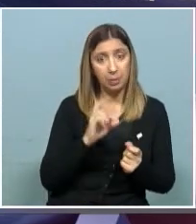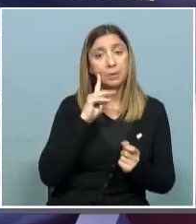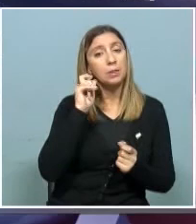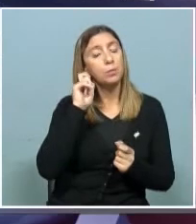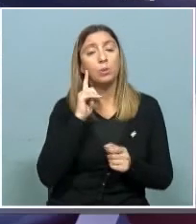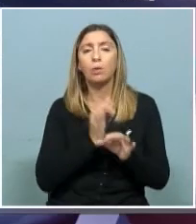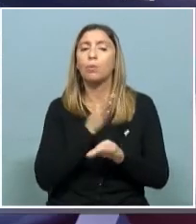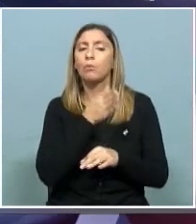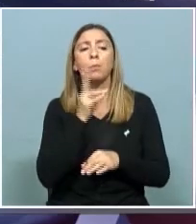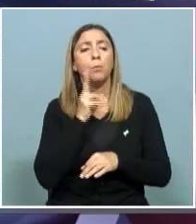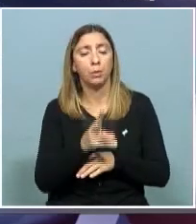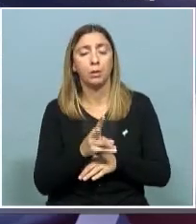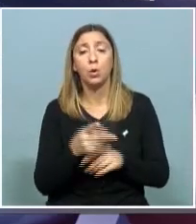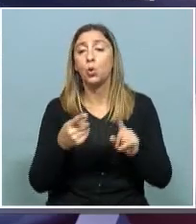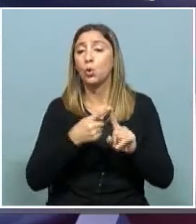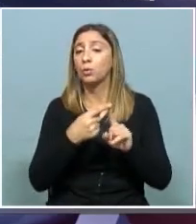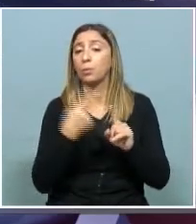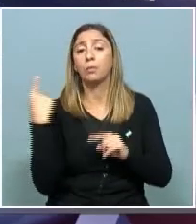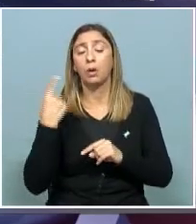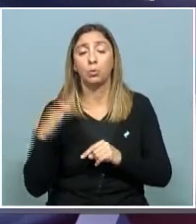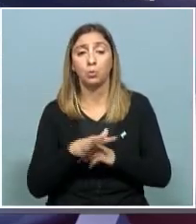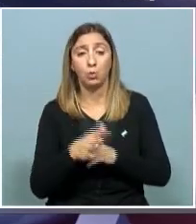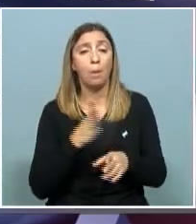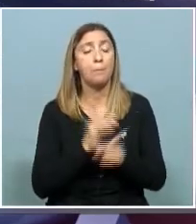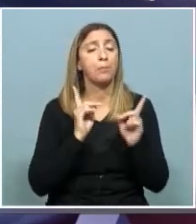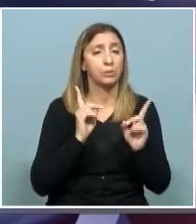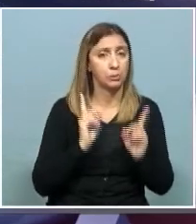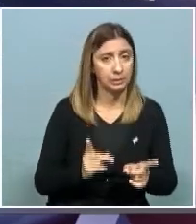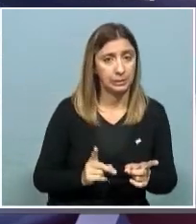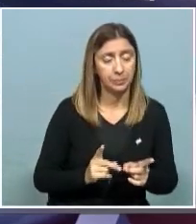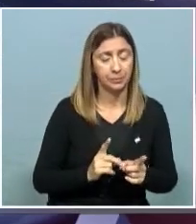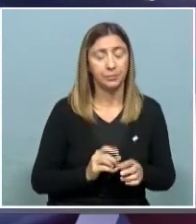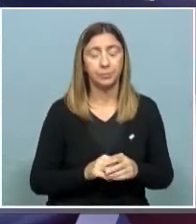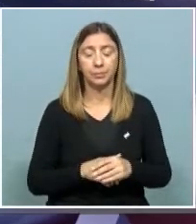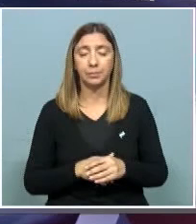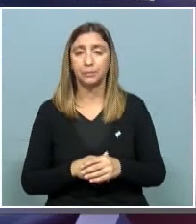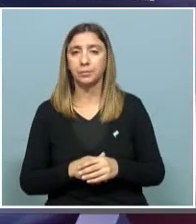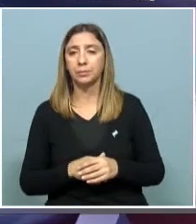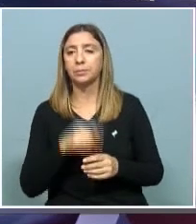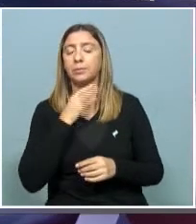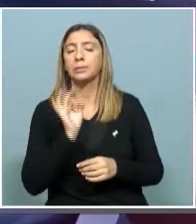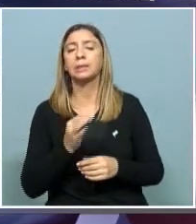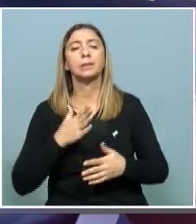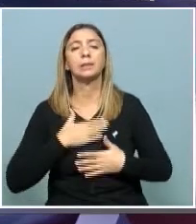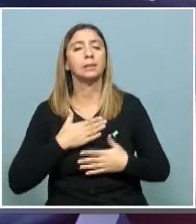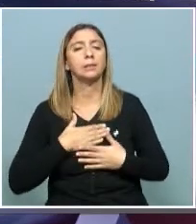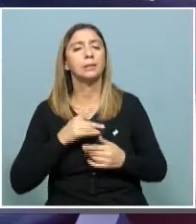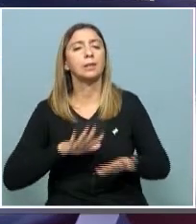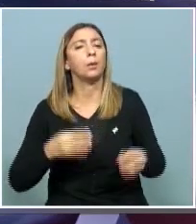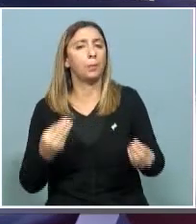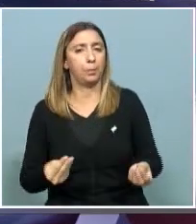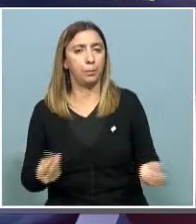a la escuela se tomó contacto con los directivos y con los docentes averiguando de la sintomatología de estos